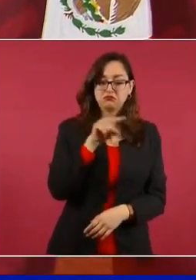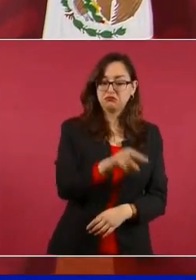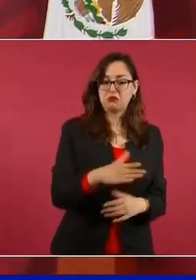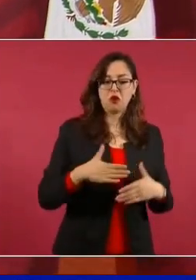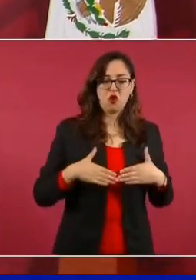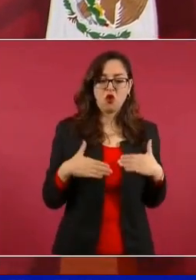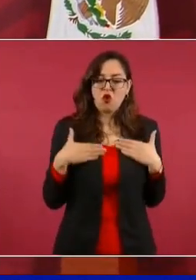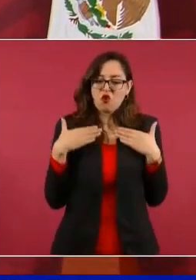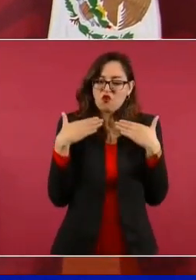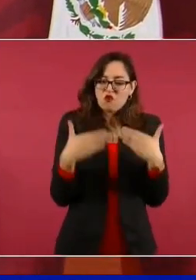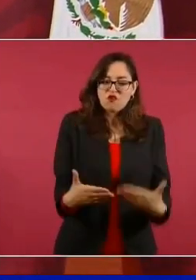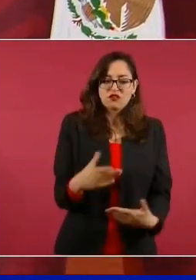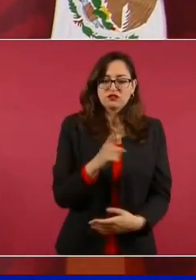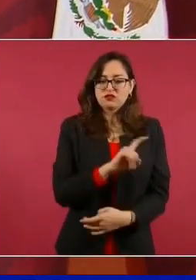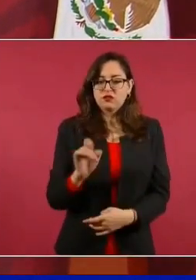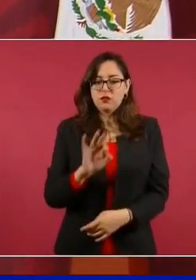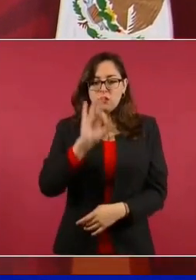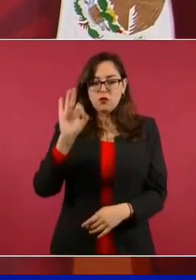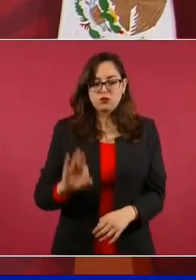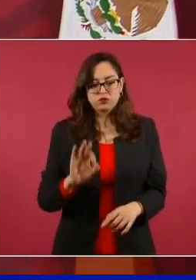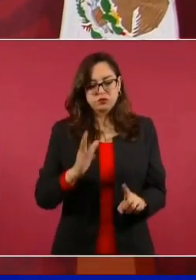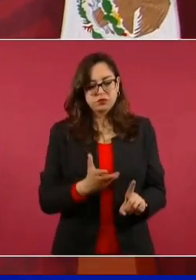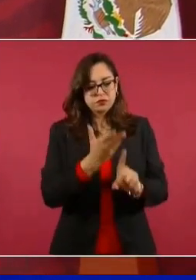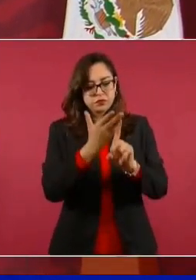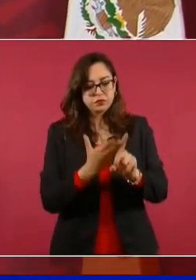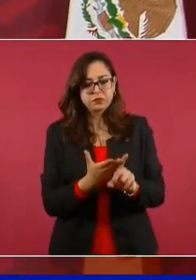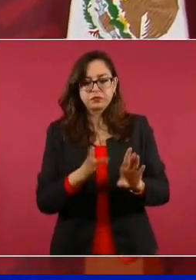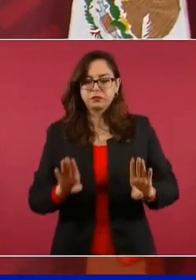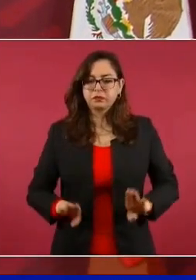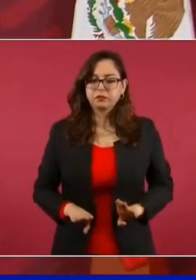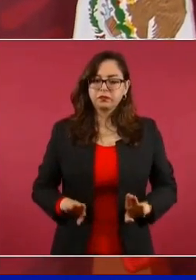que es una gente íntegra